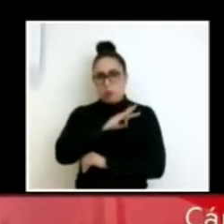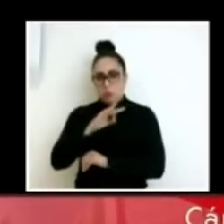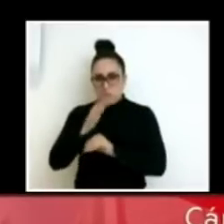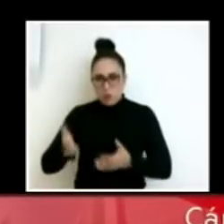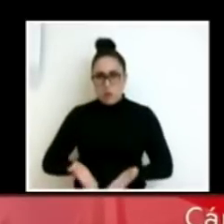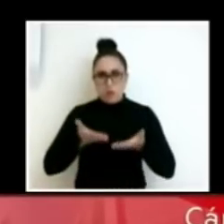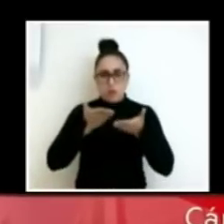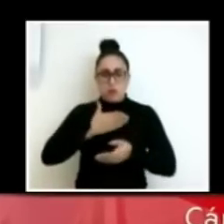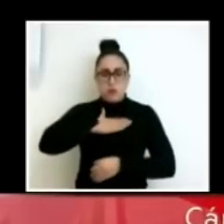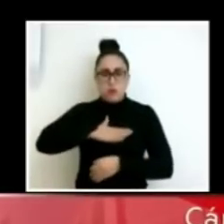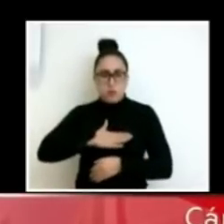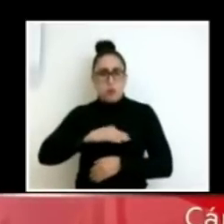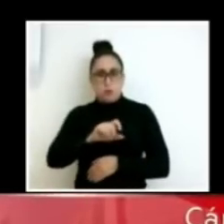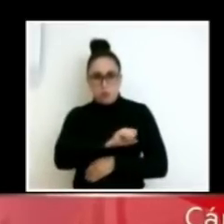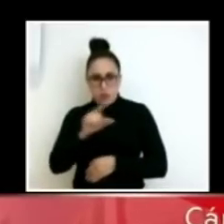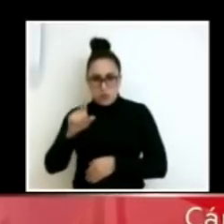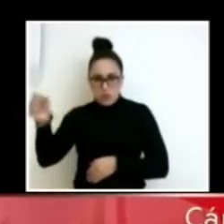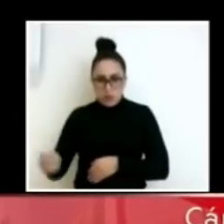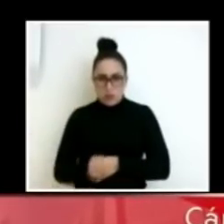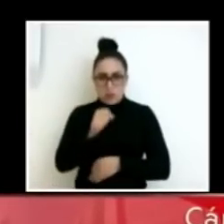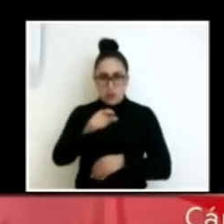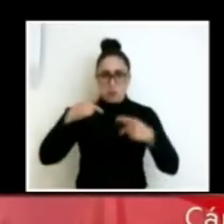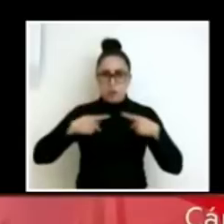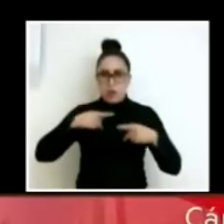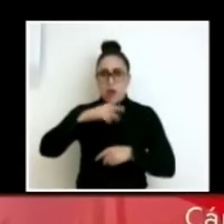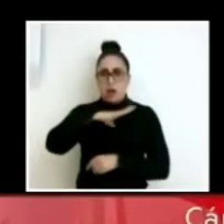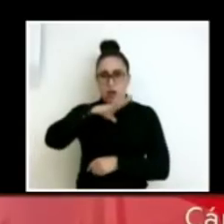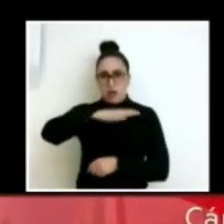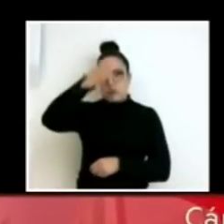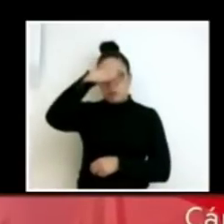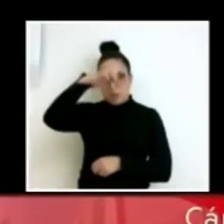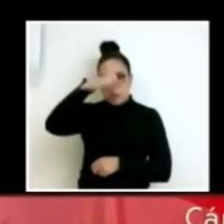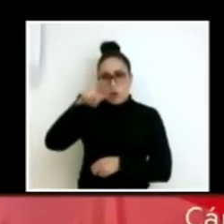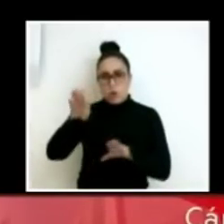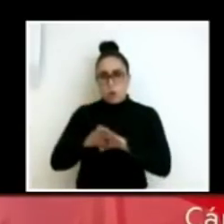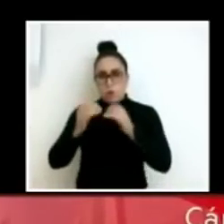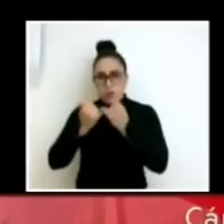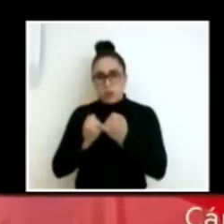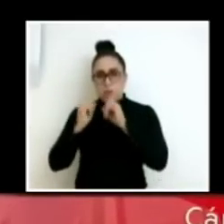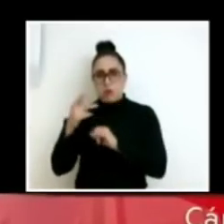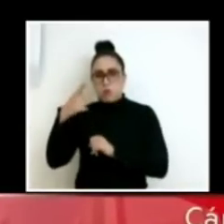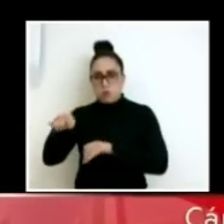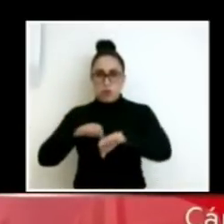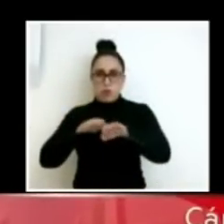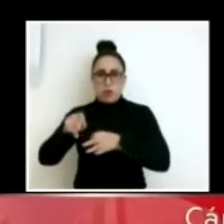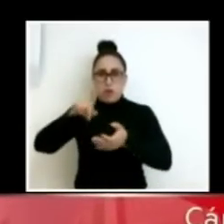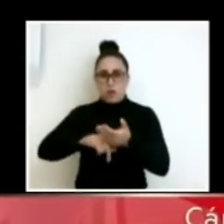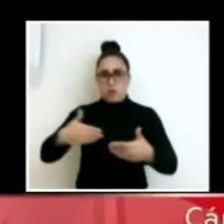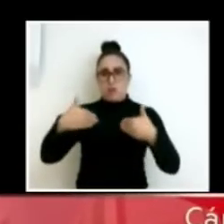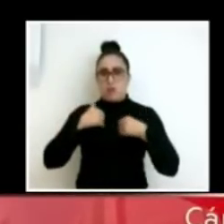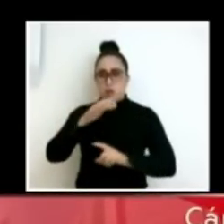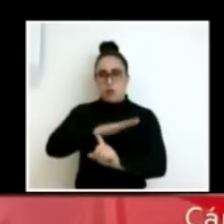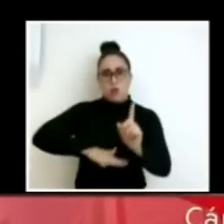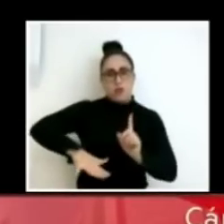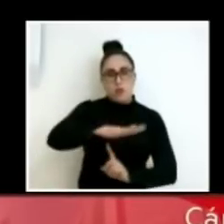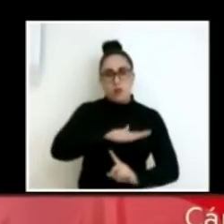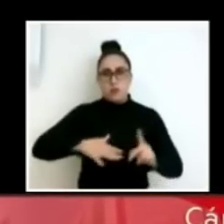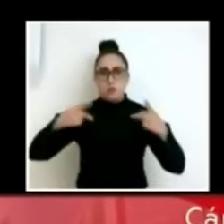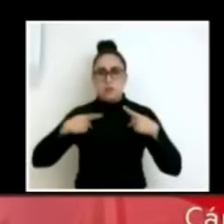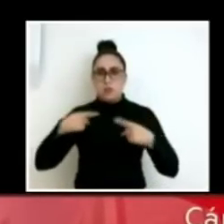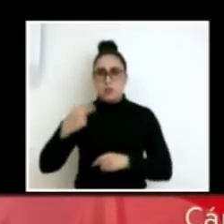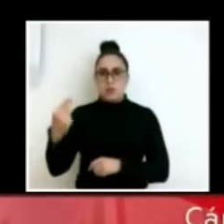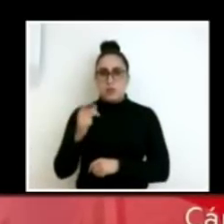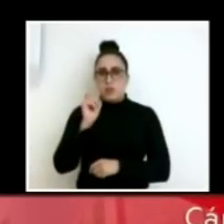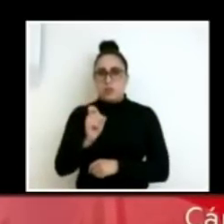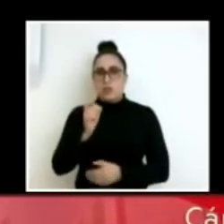justicia profesional, imparcial, de calidad y con independencia técnica y sensibilidad social. No debe estar